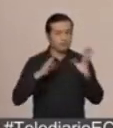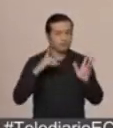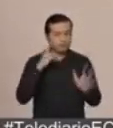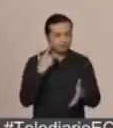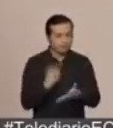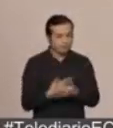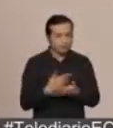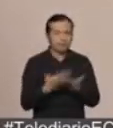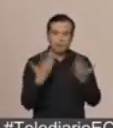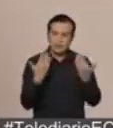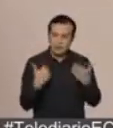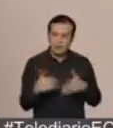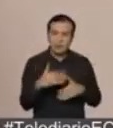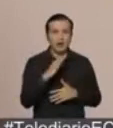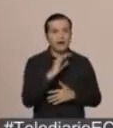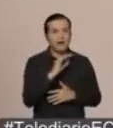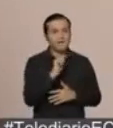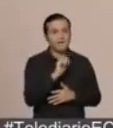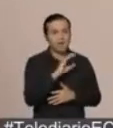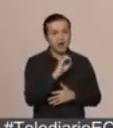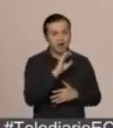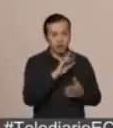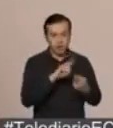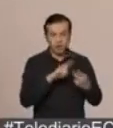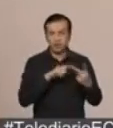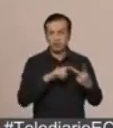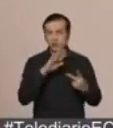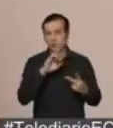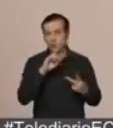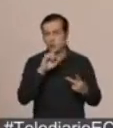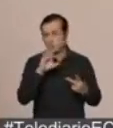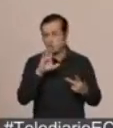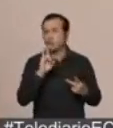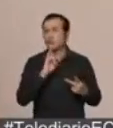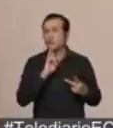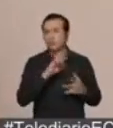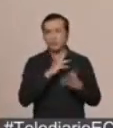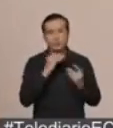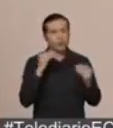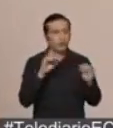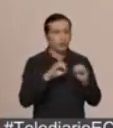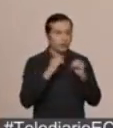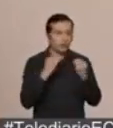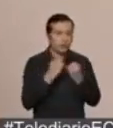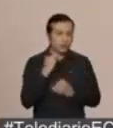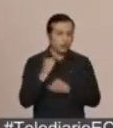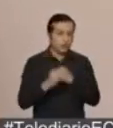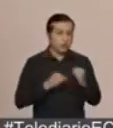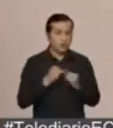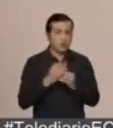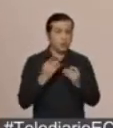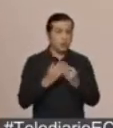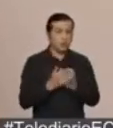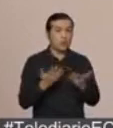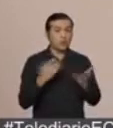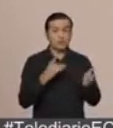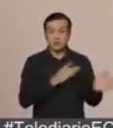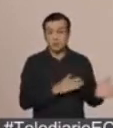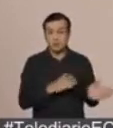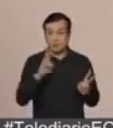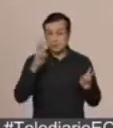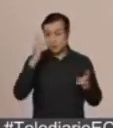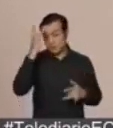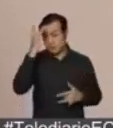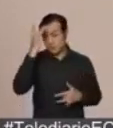demostrado por la FAO, por el CDC, el Centro de Estados Unidos, por muchas organizaciones internacionales que están dentro del tema